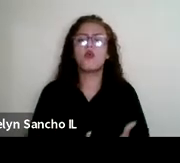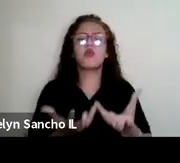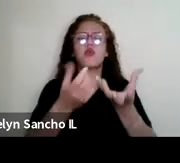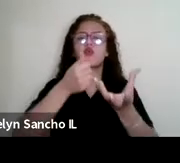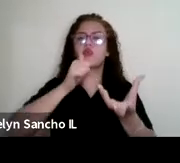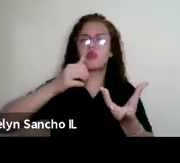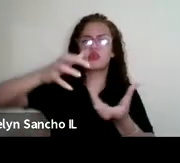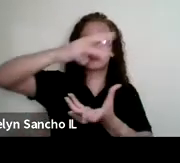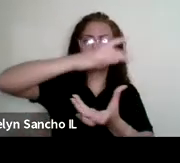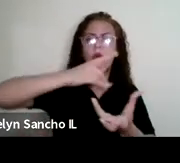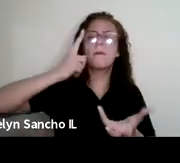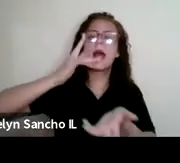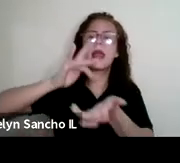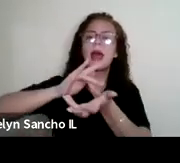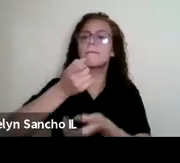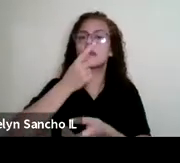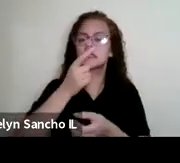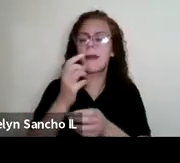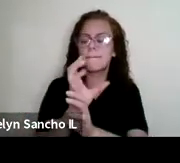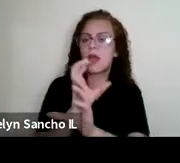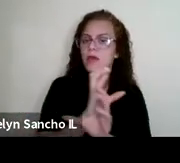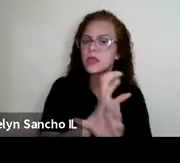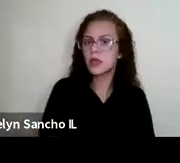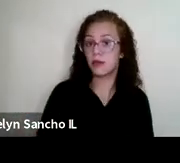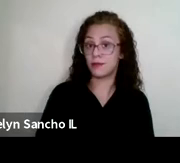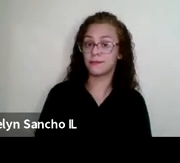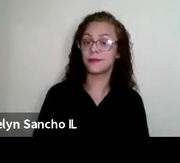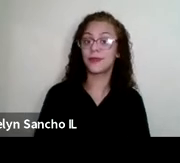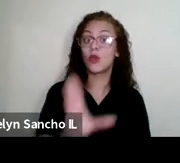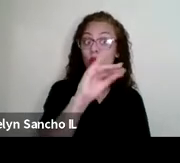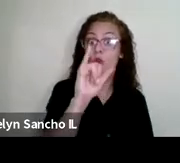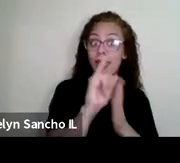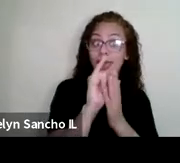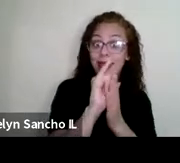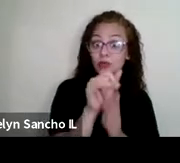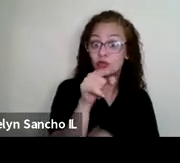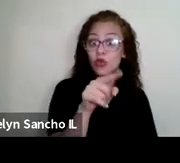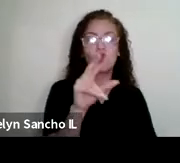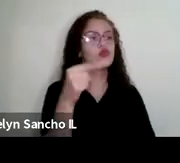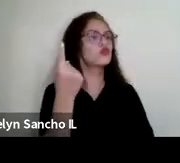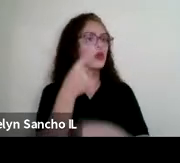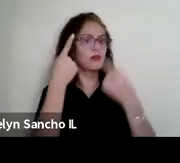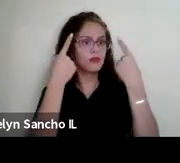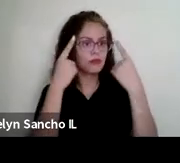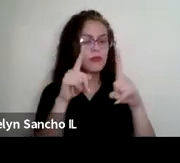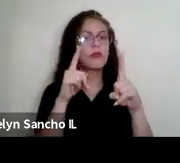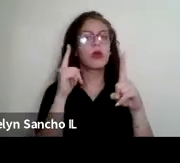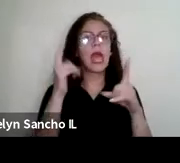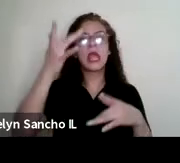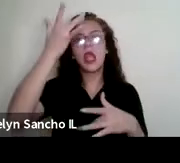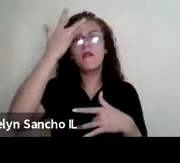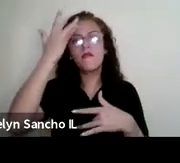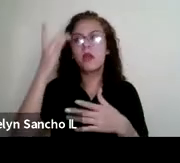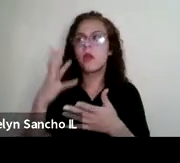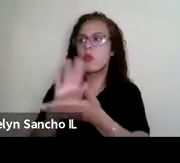familias como medicina preventiva. Y con eso no solo logran que varias enfermedades